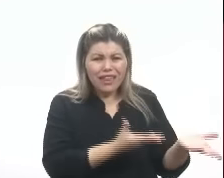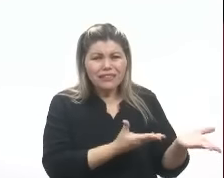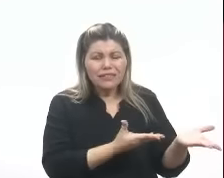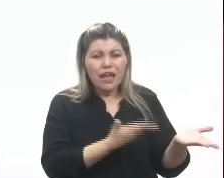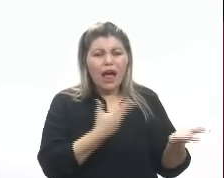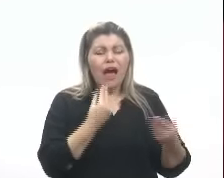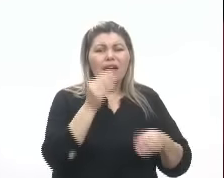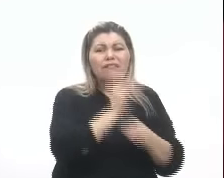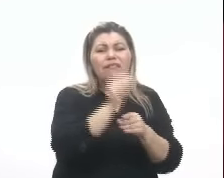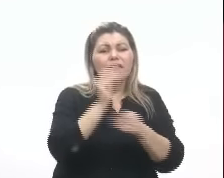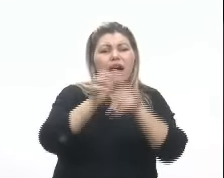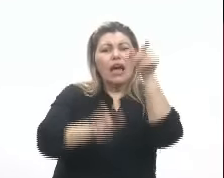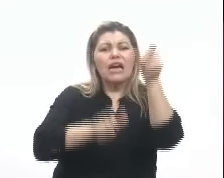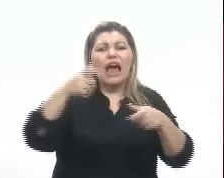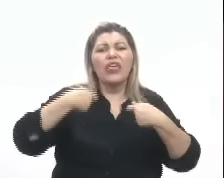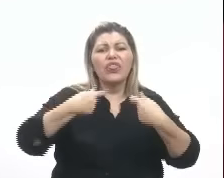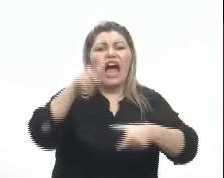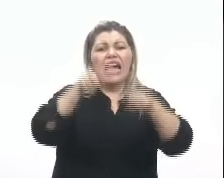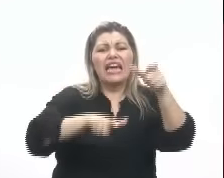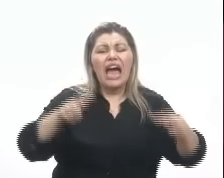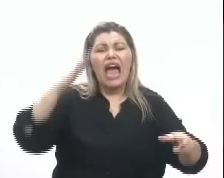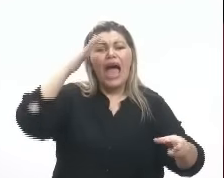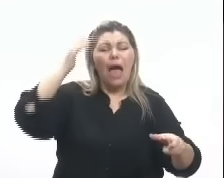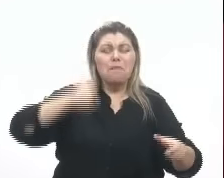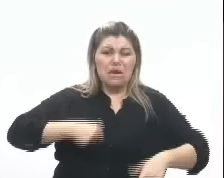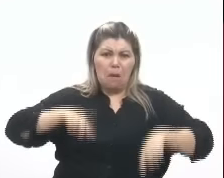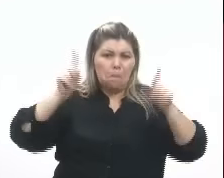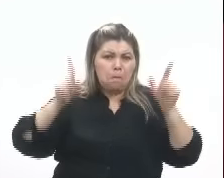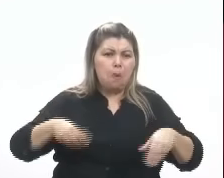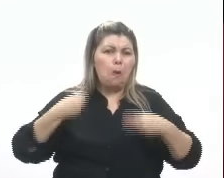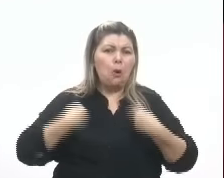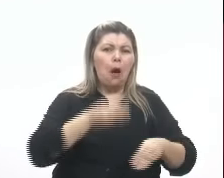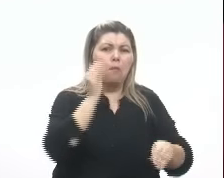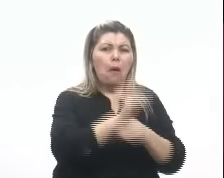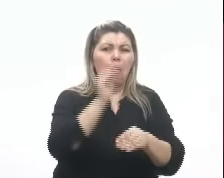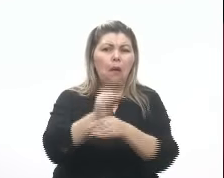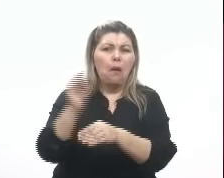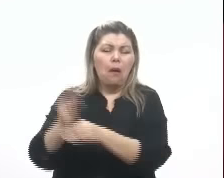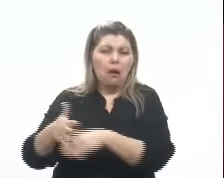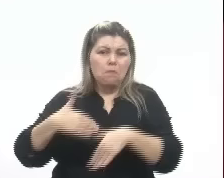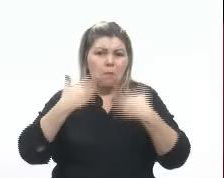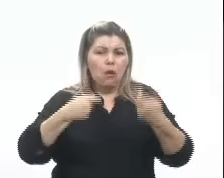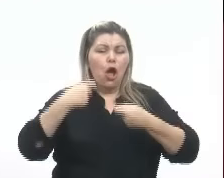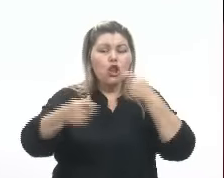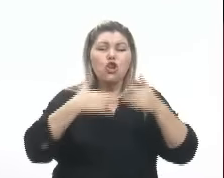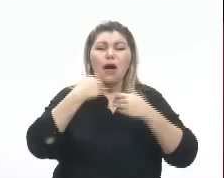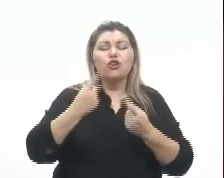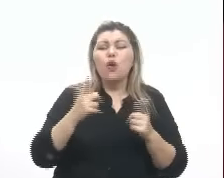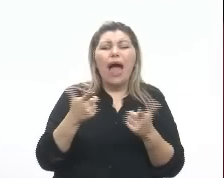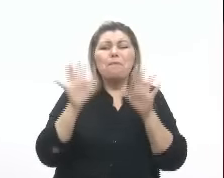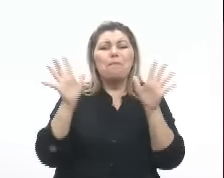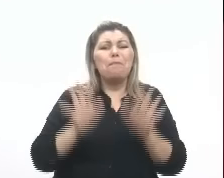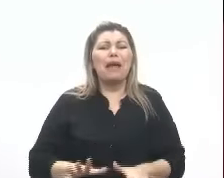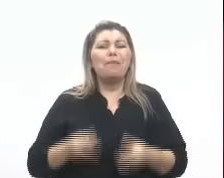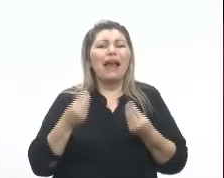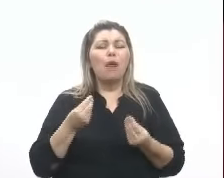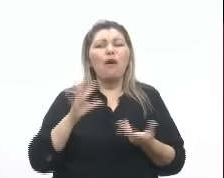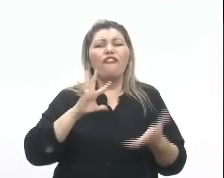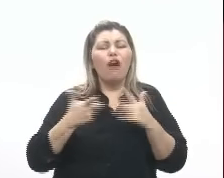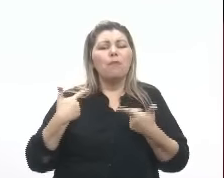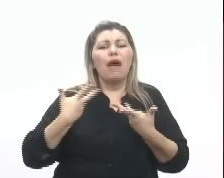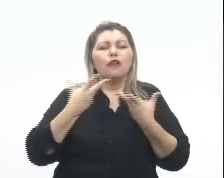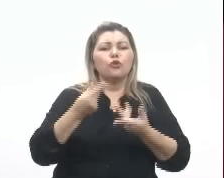la gente que el ejército no tiene la más mínima idea cómo hacer para repartir. Porque el ejército no está preparado para el tema de las estructuras